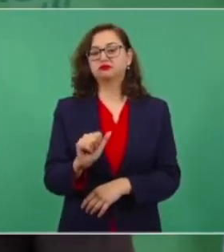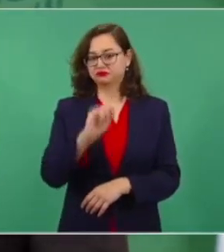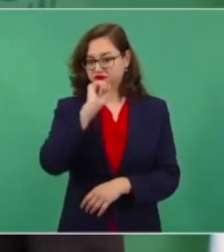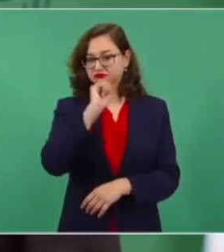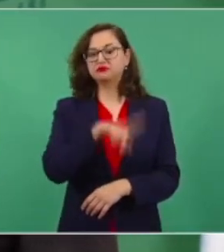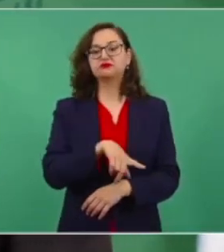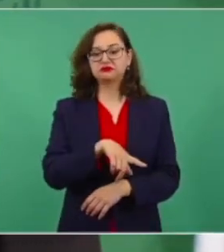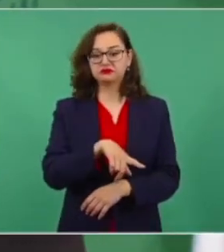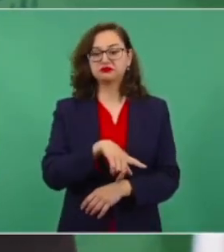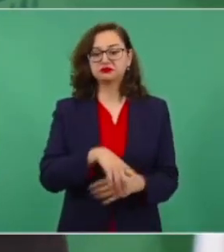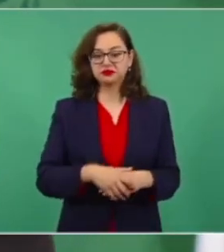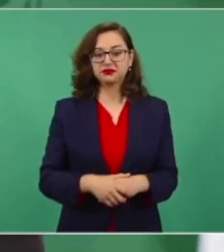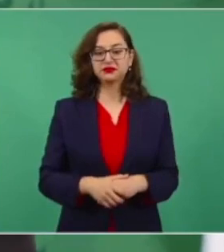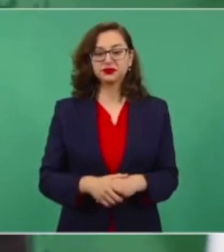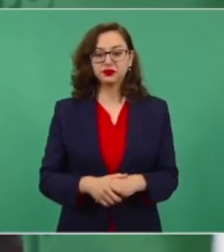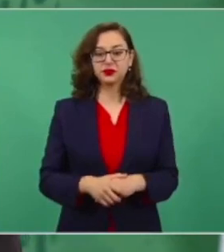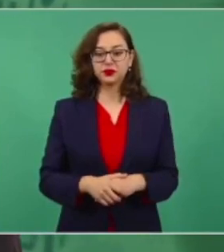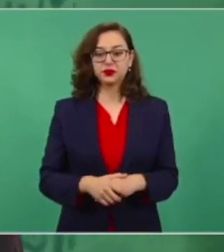y